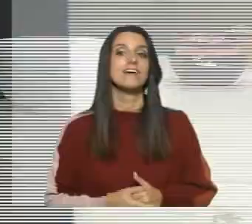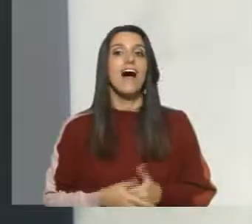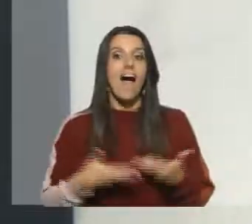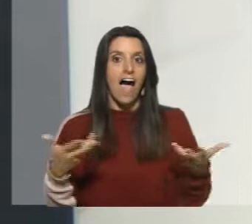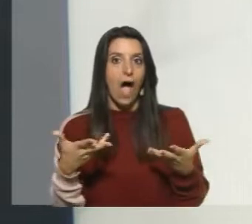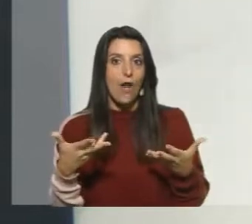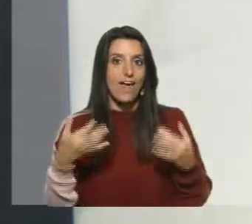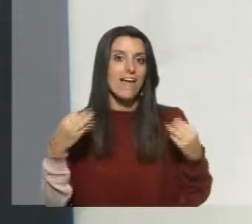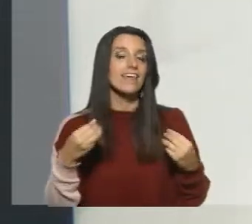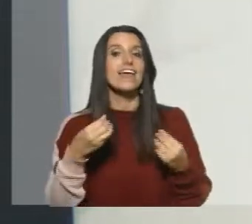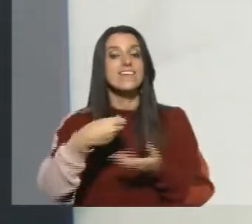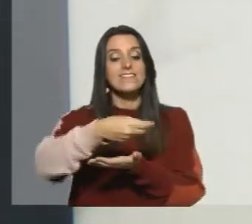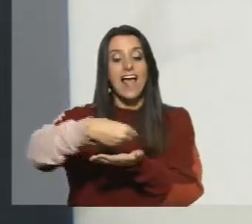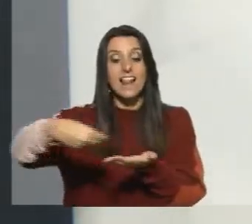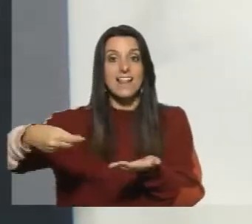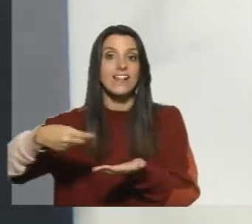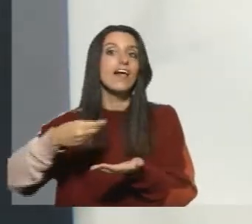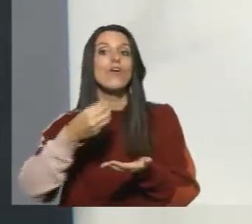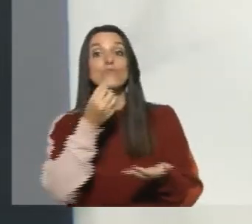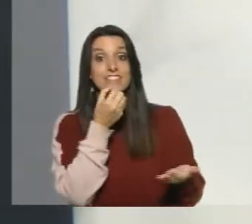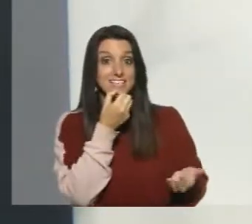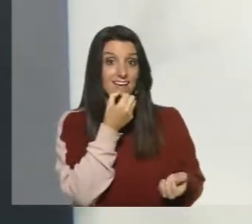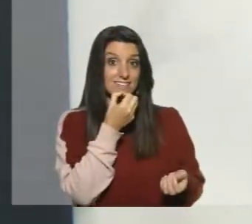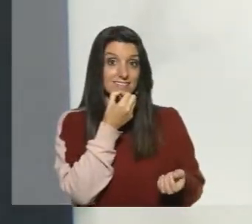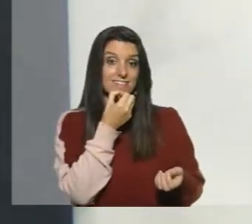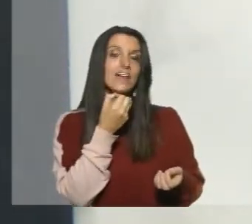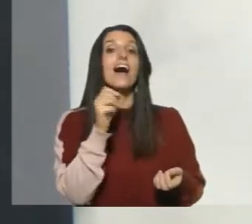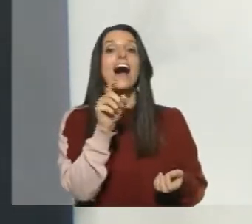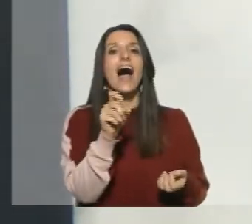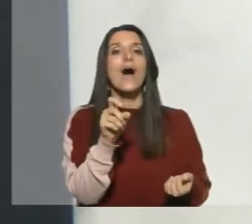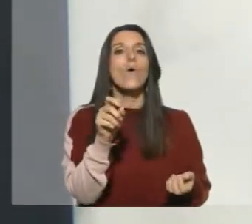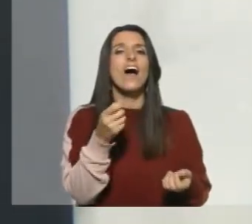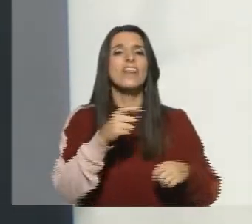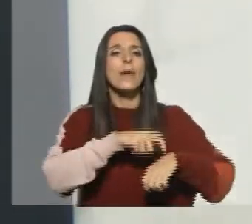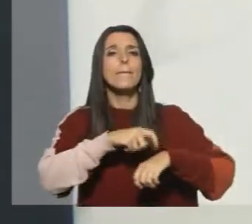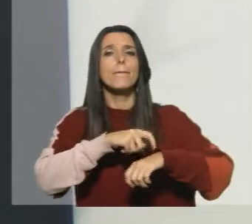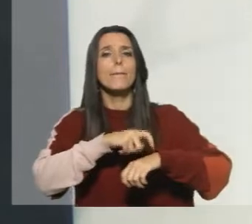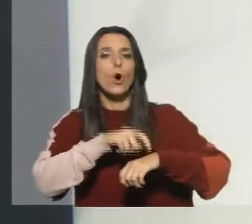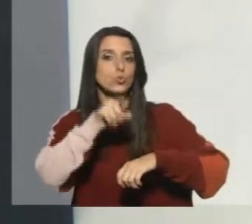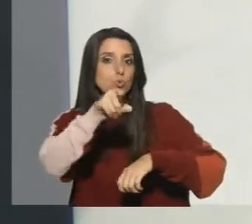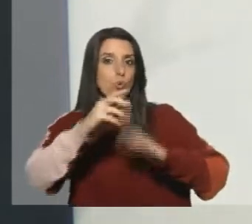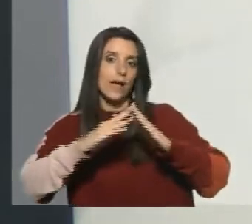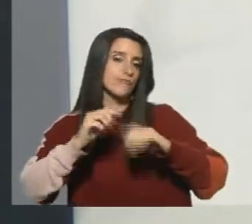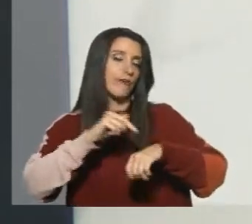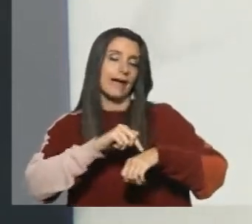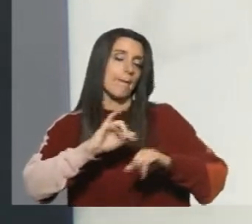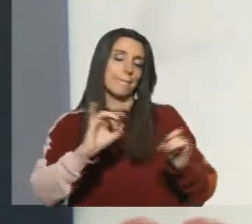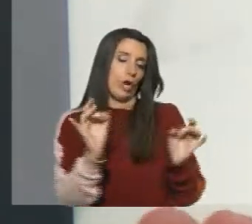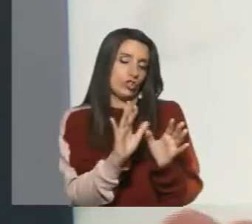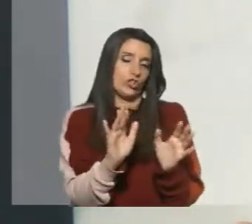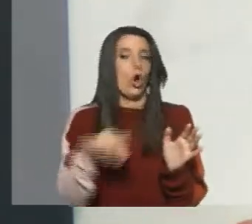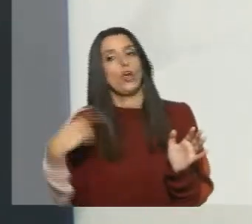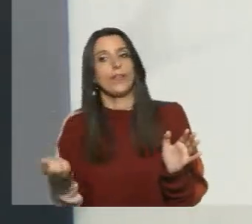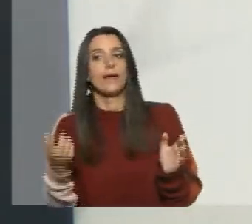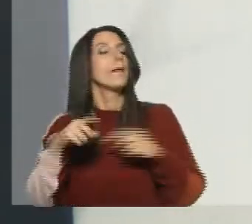que vos tenés acá... ¿Ves? Tenés las frutillitas ahí con el agua. ¿Cuánto lo vas a tener esto? Vos en tu casa, yo acá ya tengo una pronta, vos no te